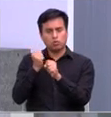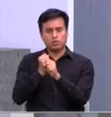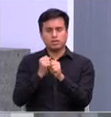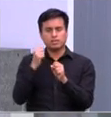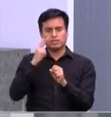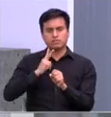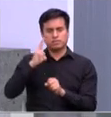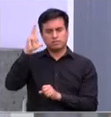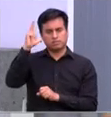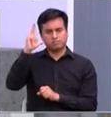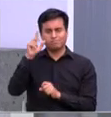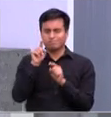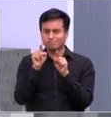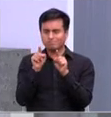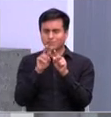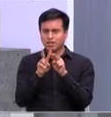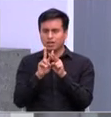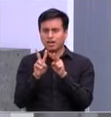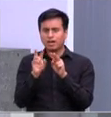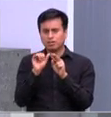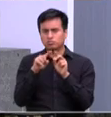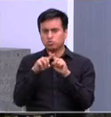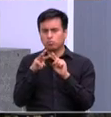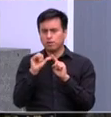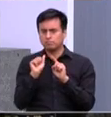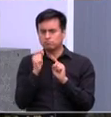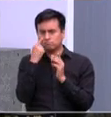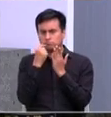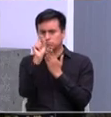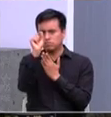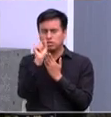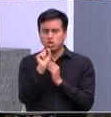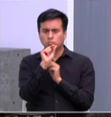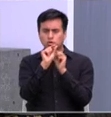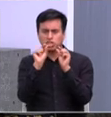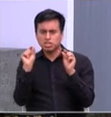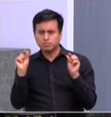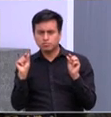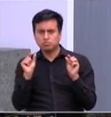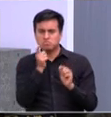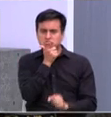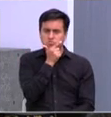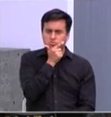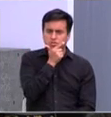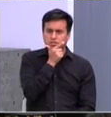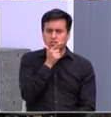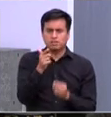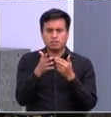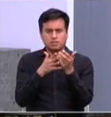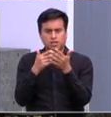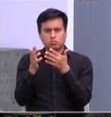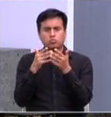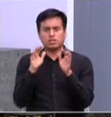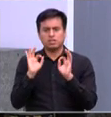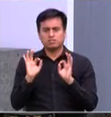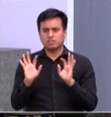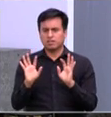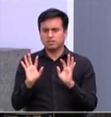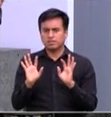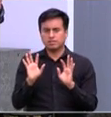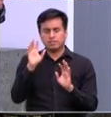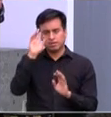divina. Es un axioma reconocido y son poquísimos los que dudan que en la naturaleza, en